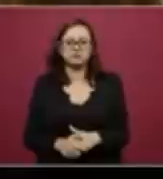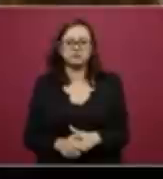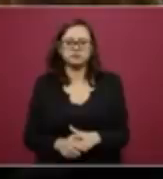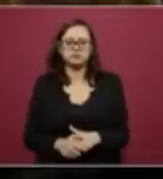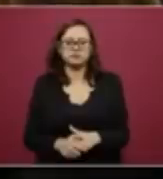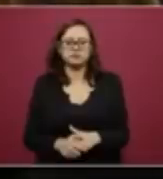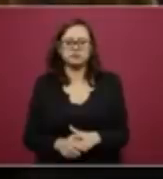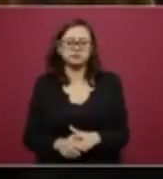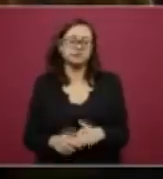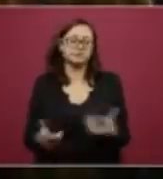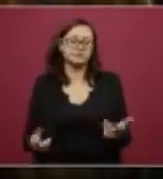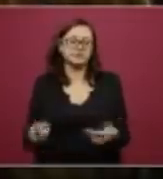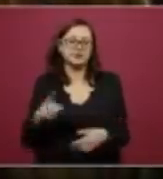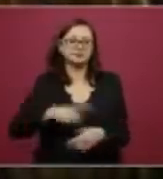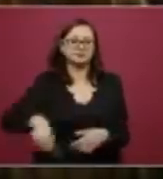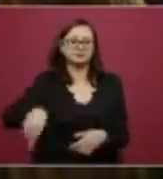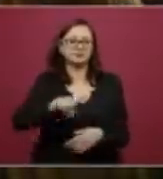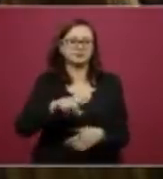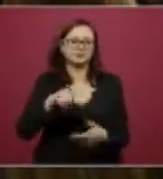obtenían ventajas